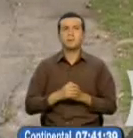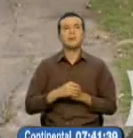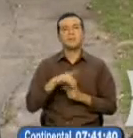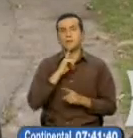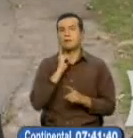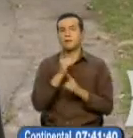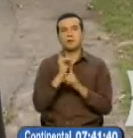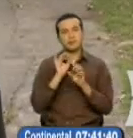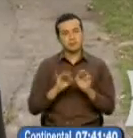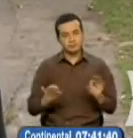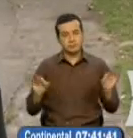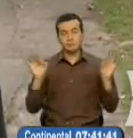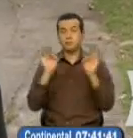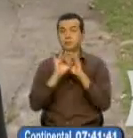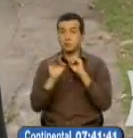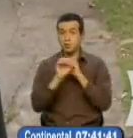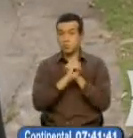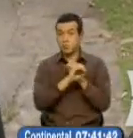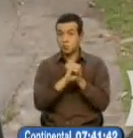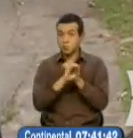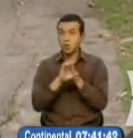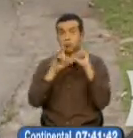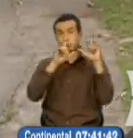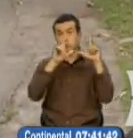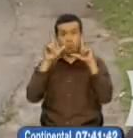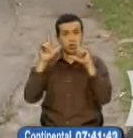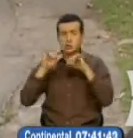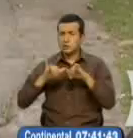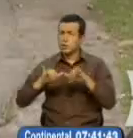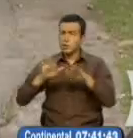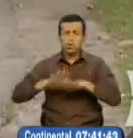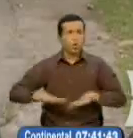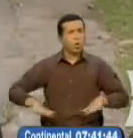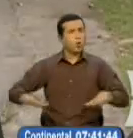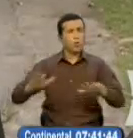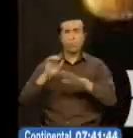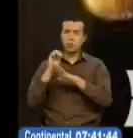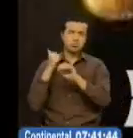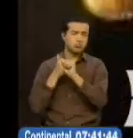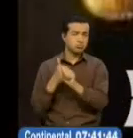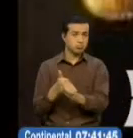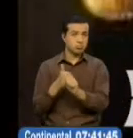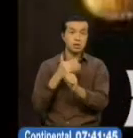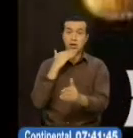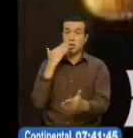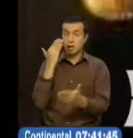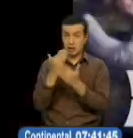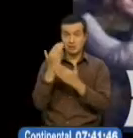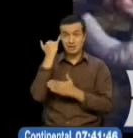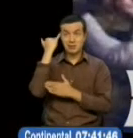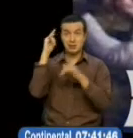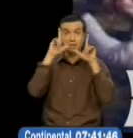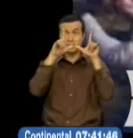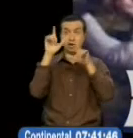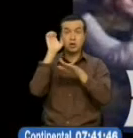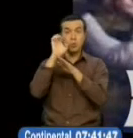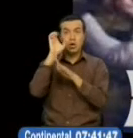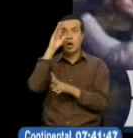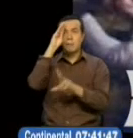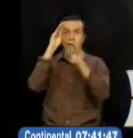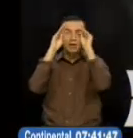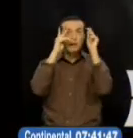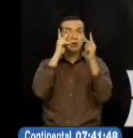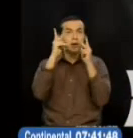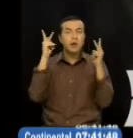realidad es importante que esas campañas sean masivas y aparte de eso sean permanentes. Y gracias a esta iniciativa, los ecuatorianos podrán